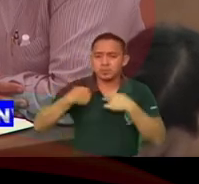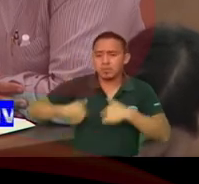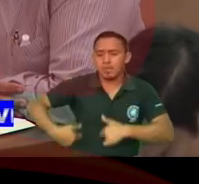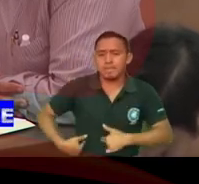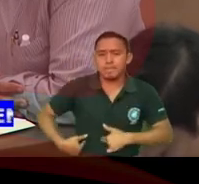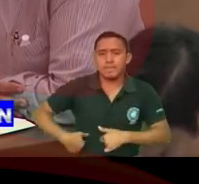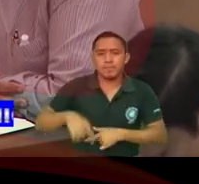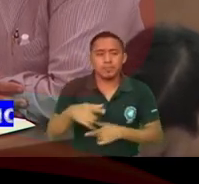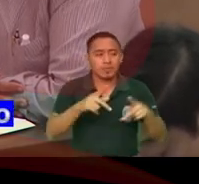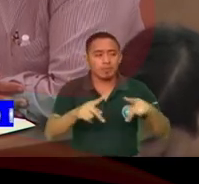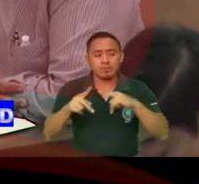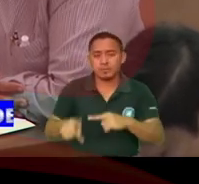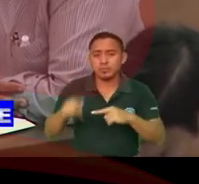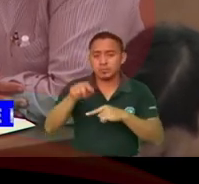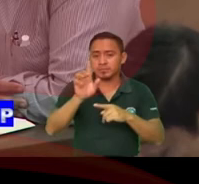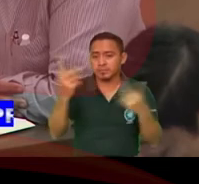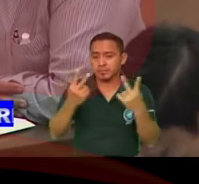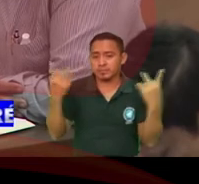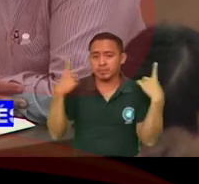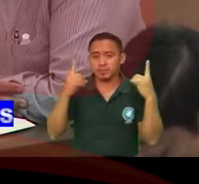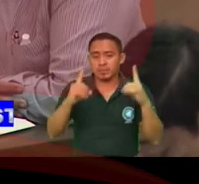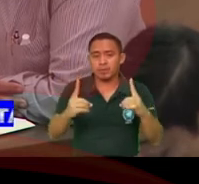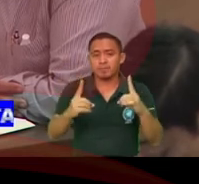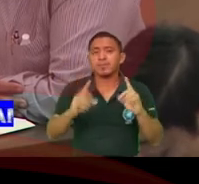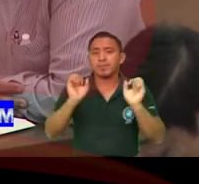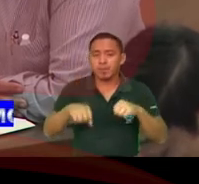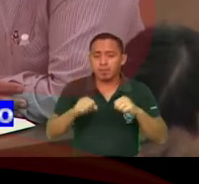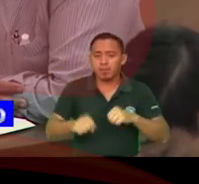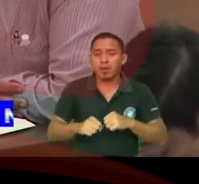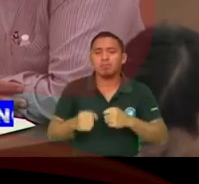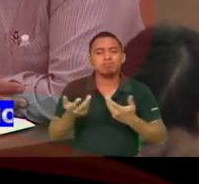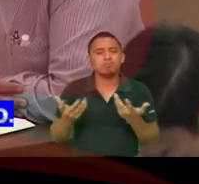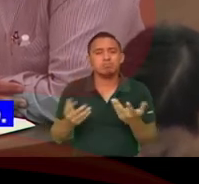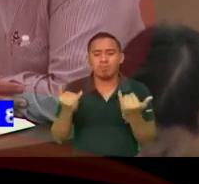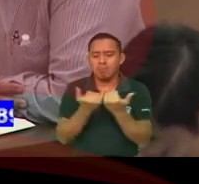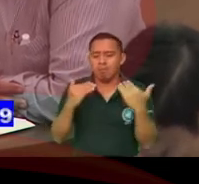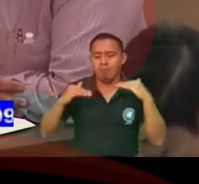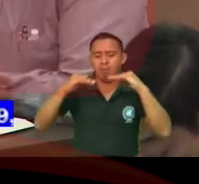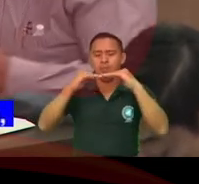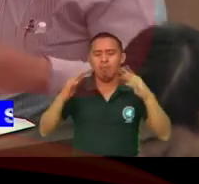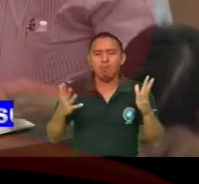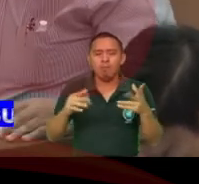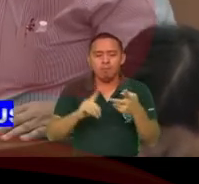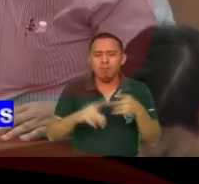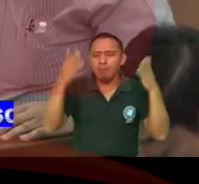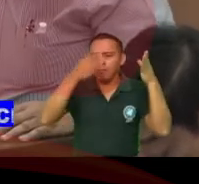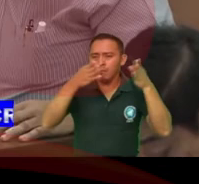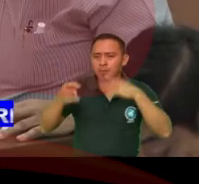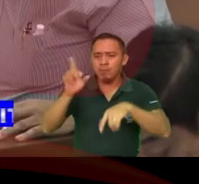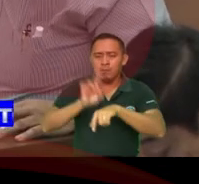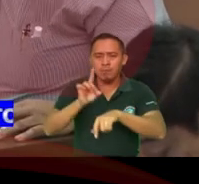de los habitantes del departamento de Chinandega de acceder en condiciones de igualdad al servicio